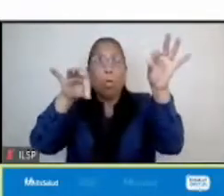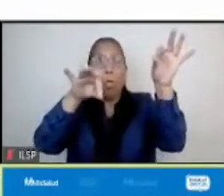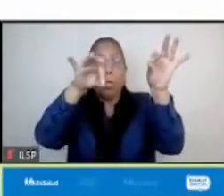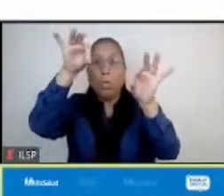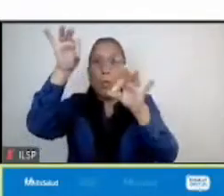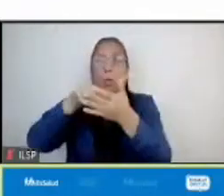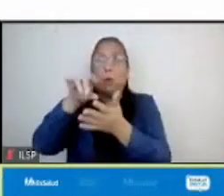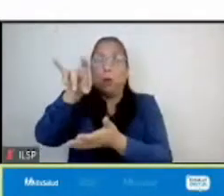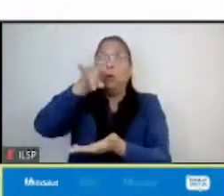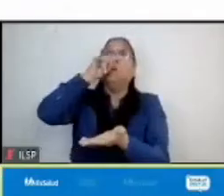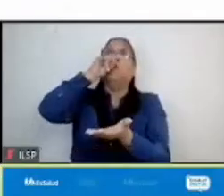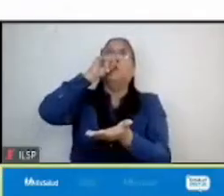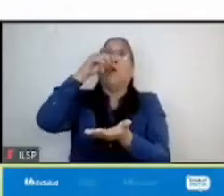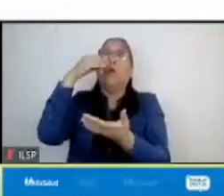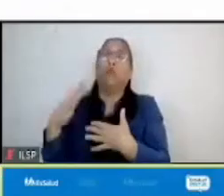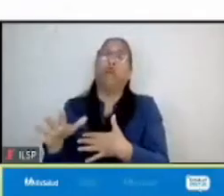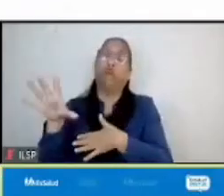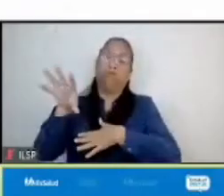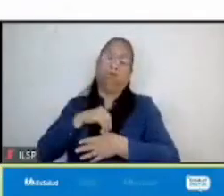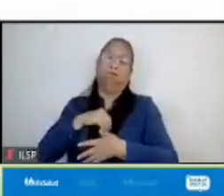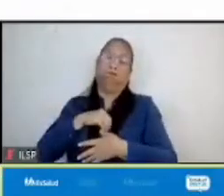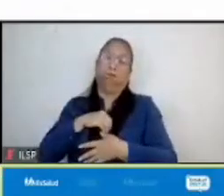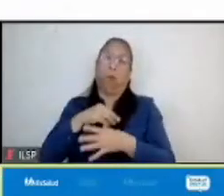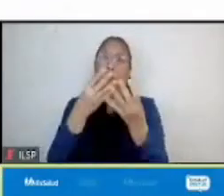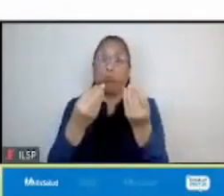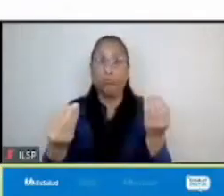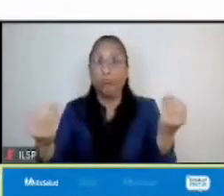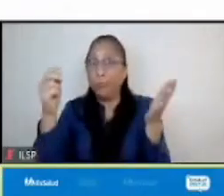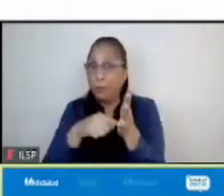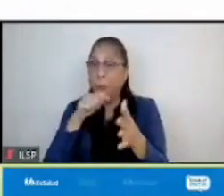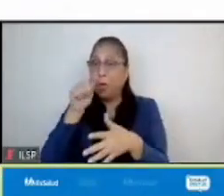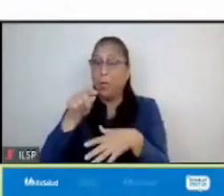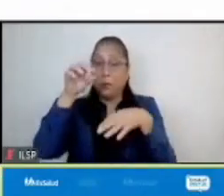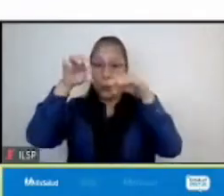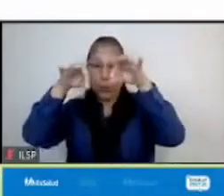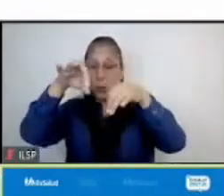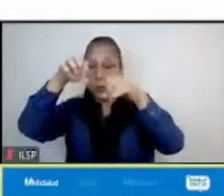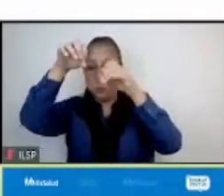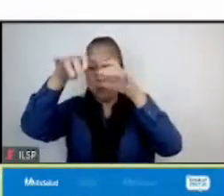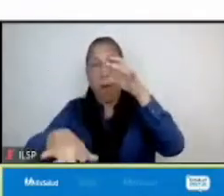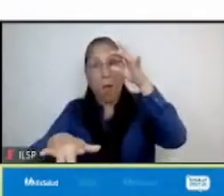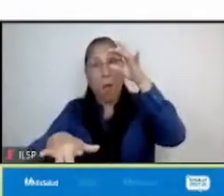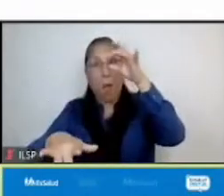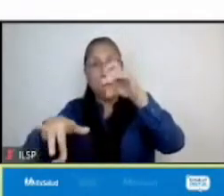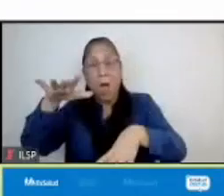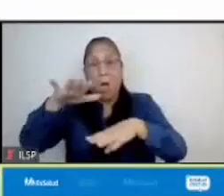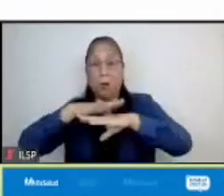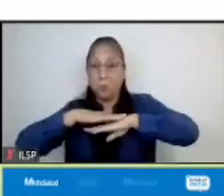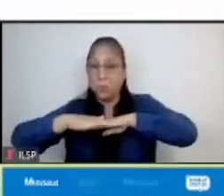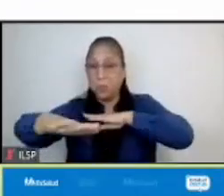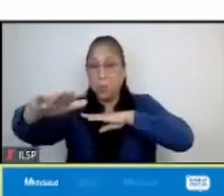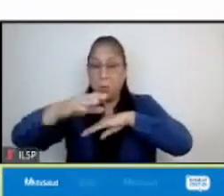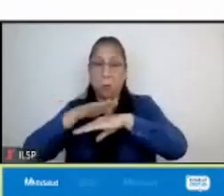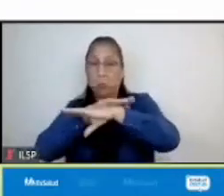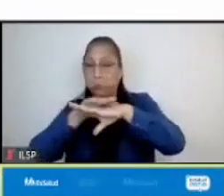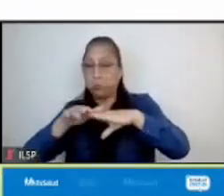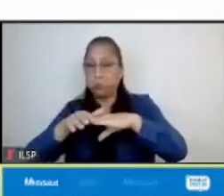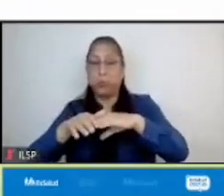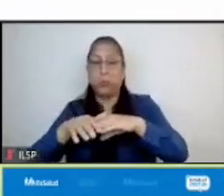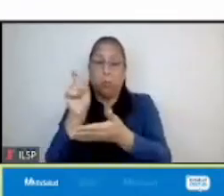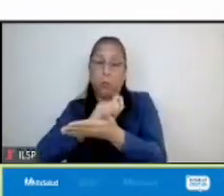respira se contagia. Entonces, ¿qué sucede? Muchas veces esas gotitas caen y caen al suelo o a la superficie de un escritorio, por ejemplo,